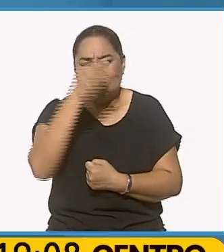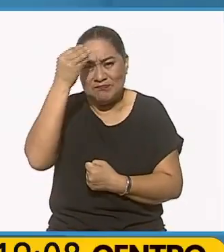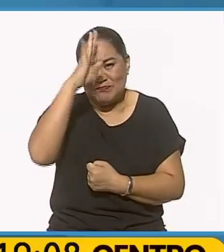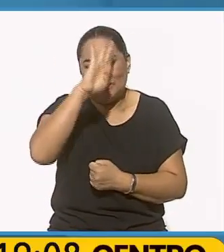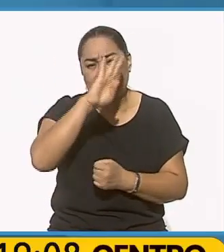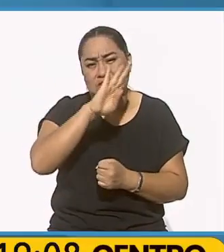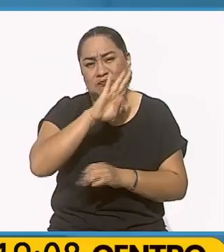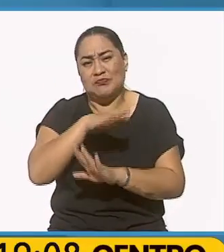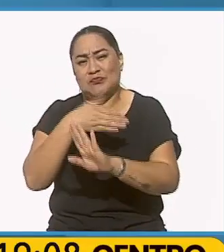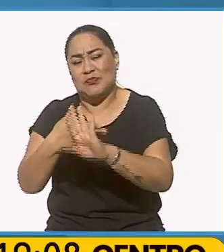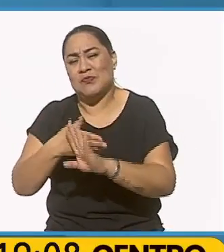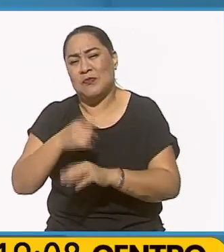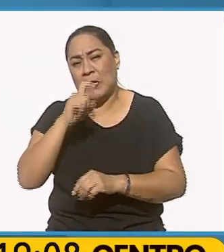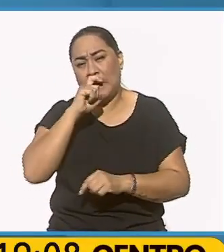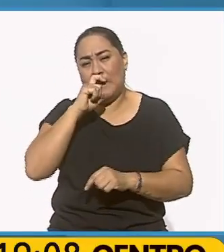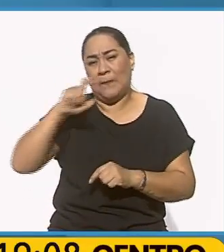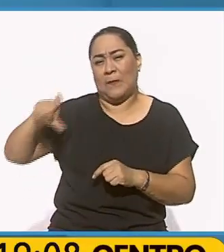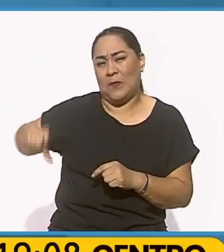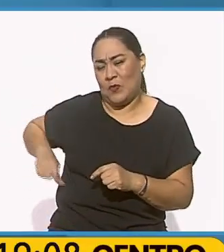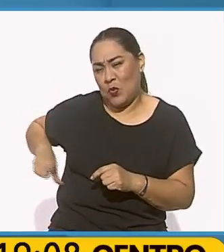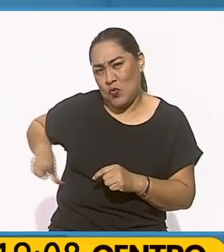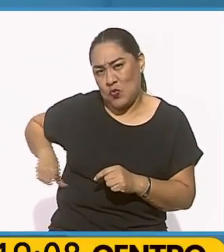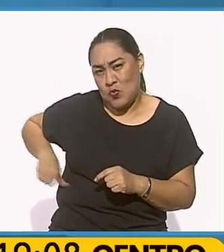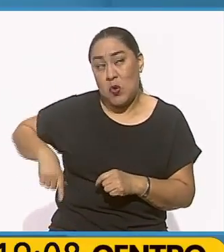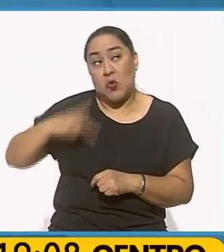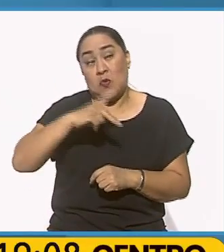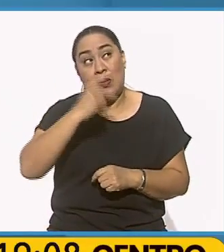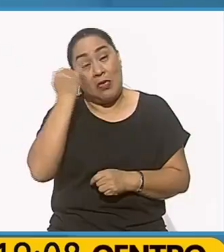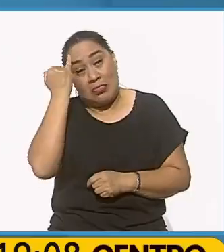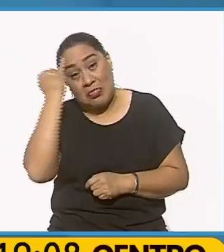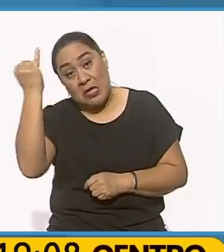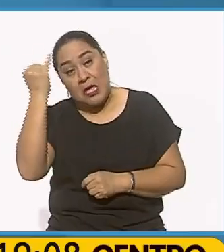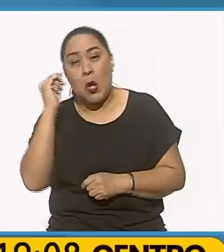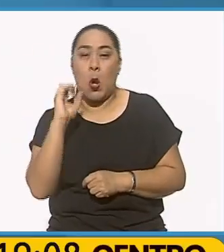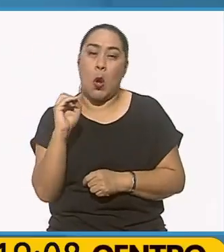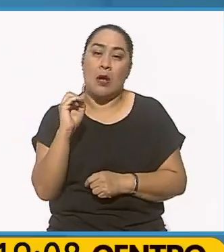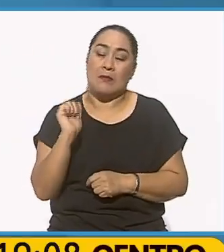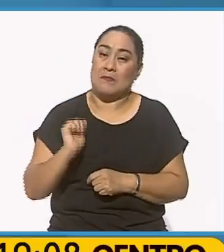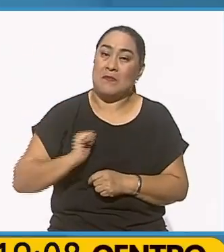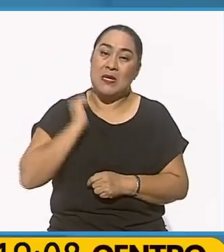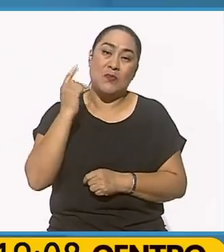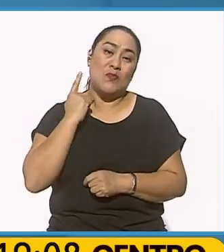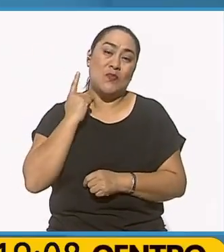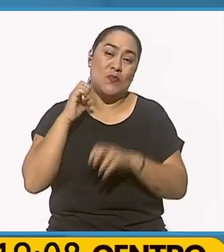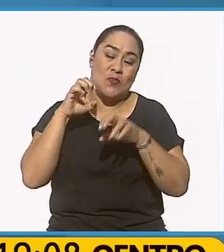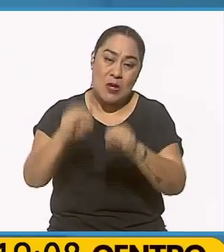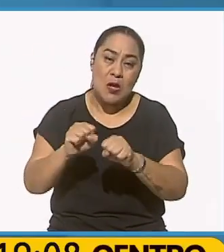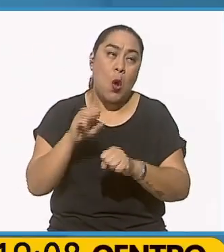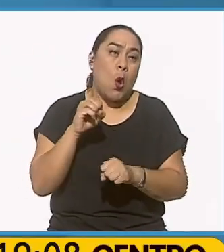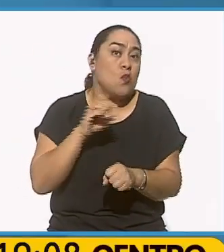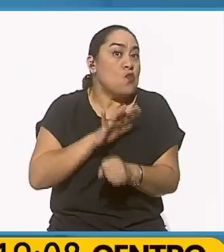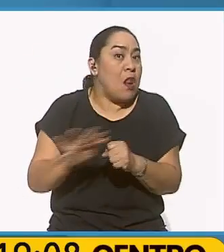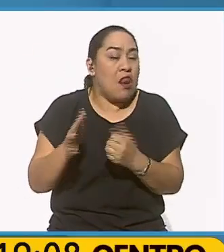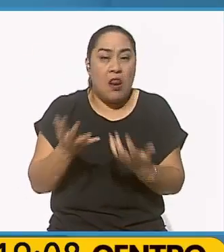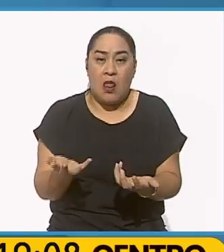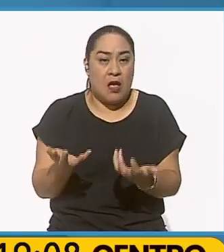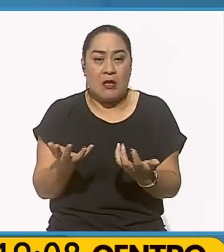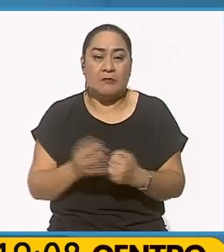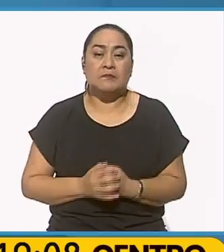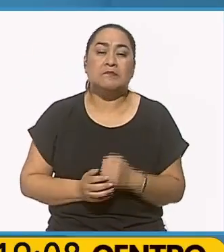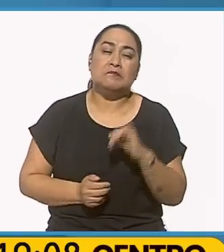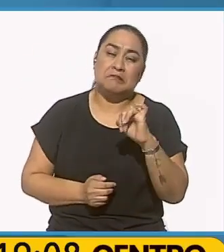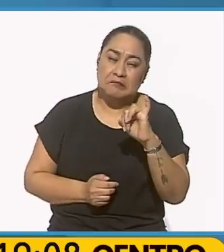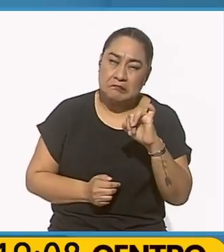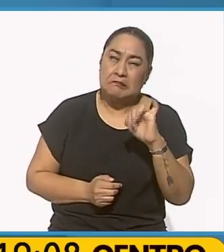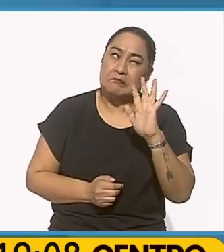el gobierno de Nicolás Maduro. ¿Es ideológico, geopolítico, estratégico o todas? Sí, te diría que es